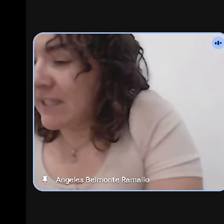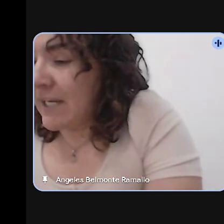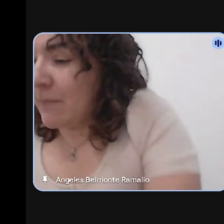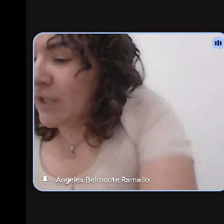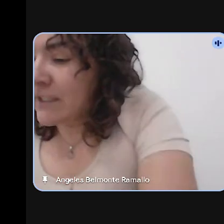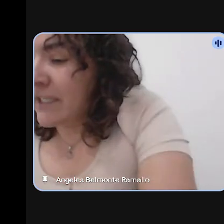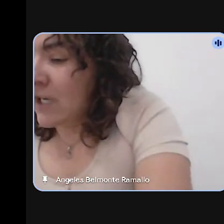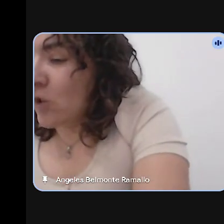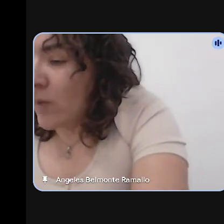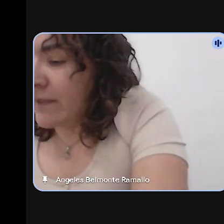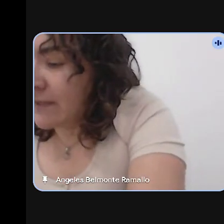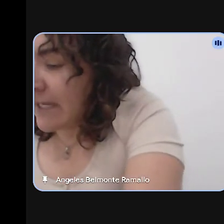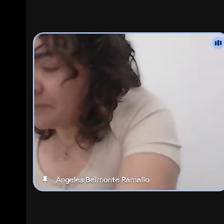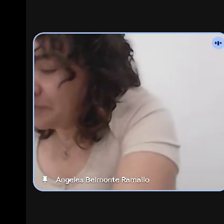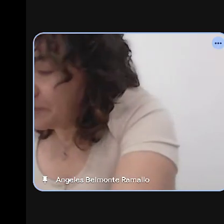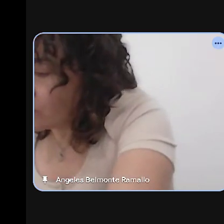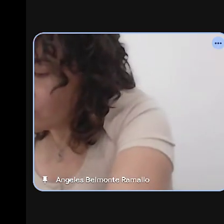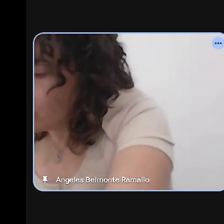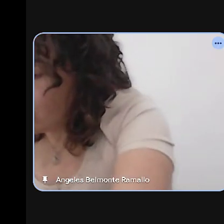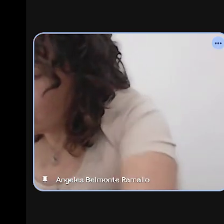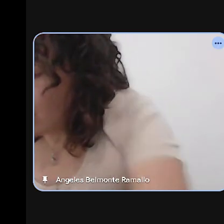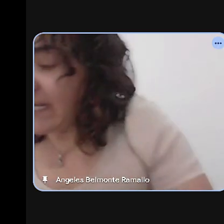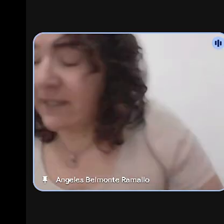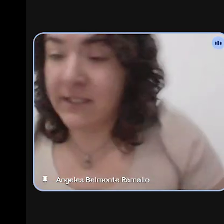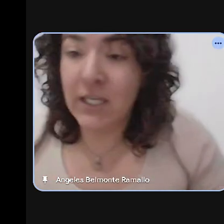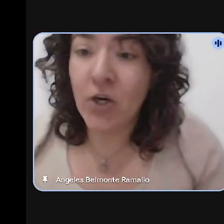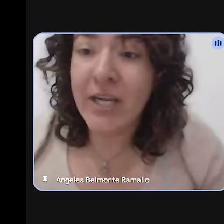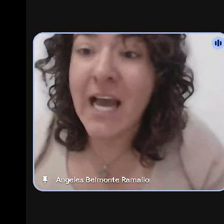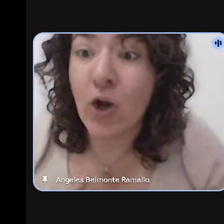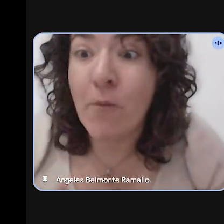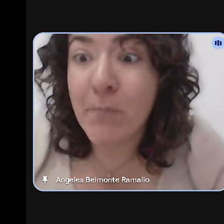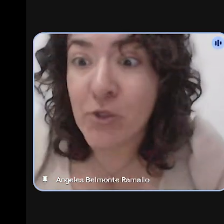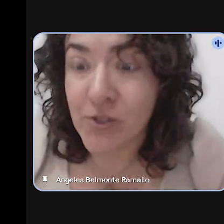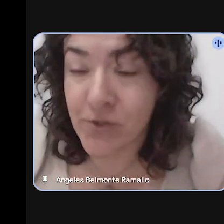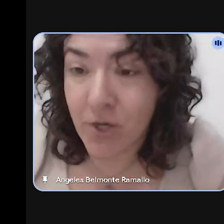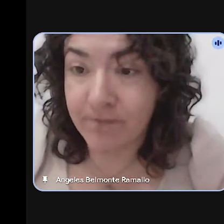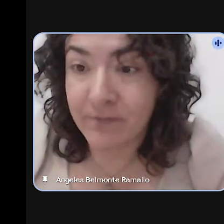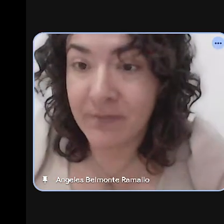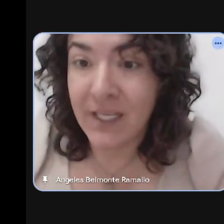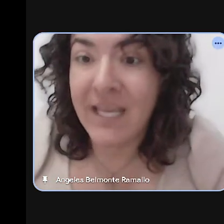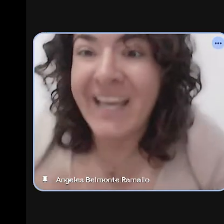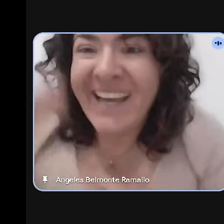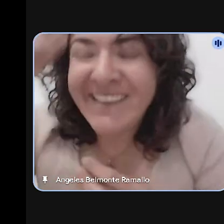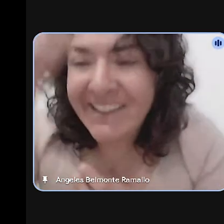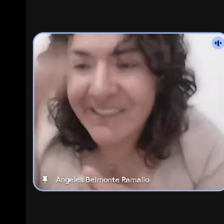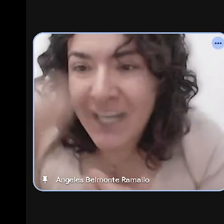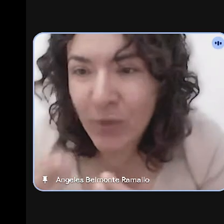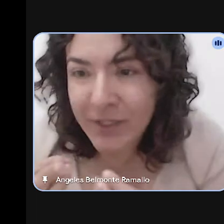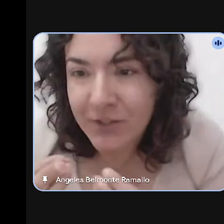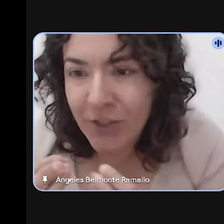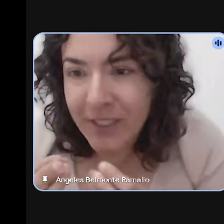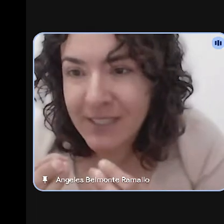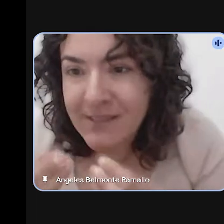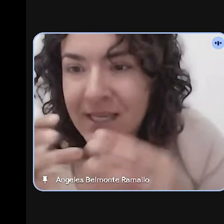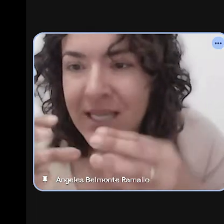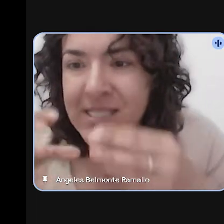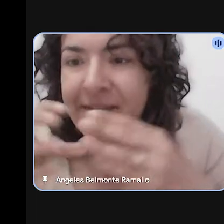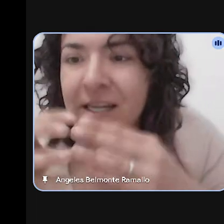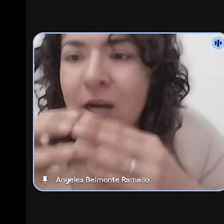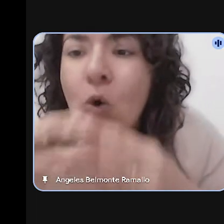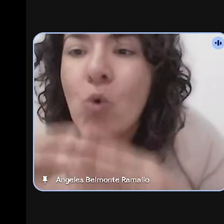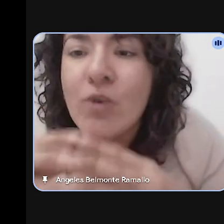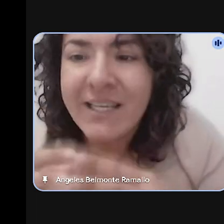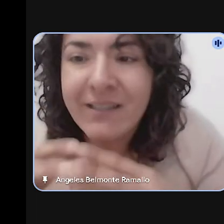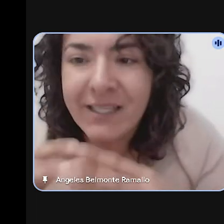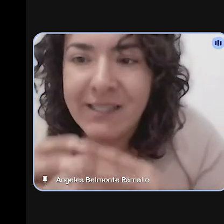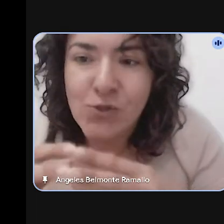Después tenemos que tener en cuenta el estilo y la composición. Estas tres cuestiones se